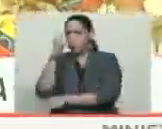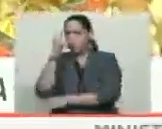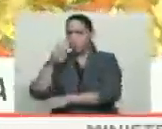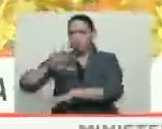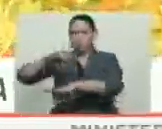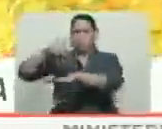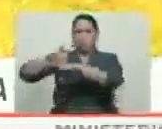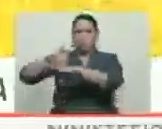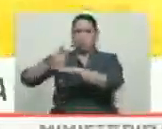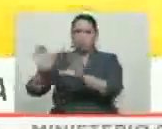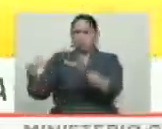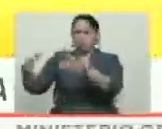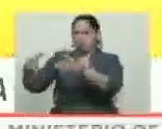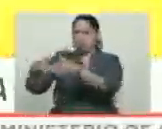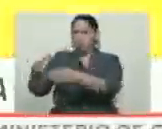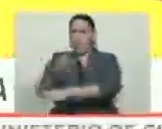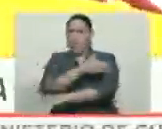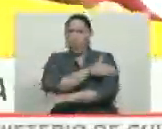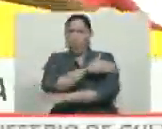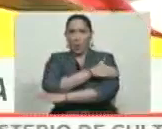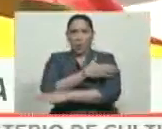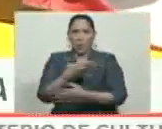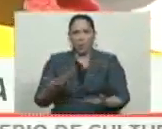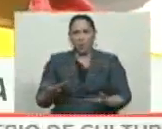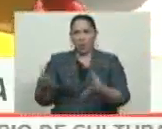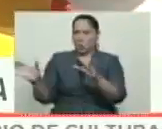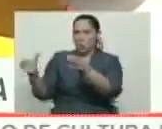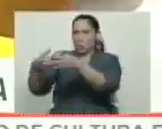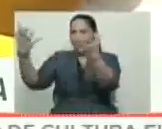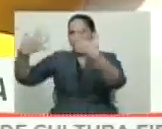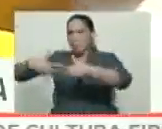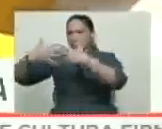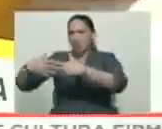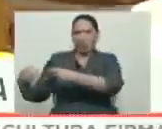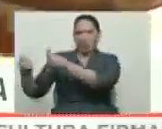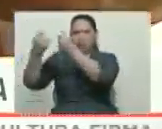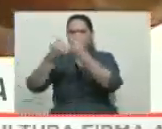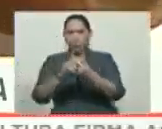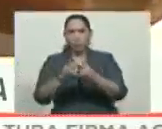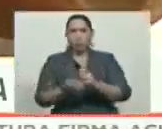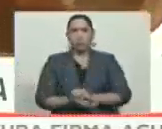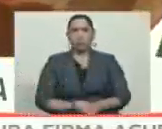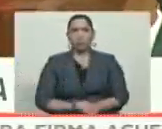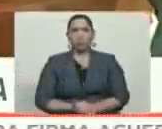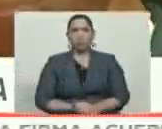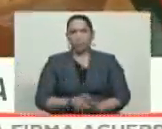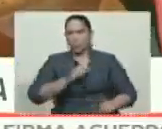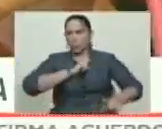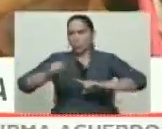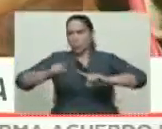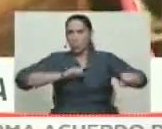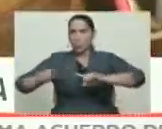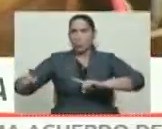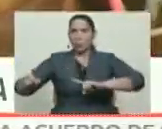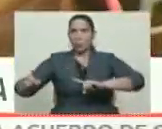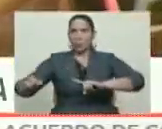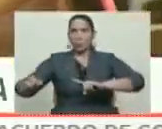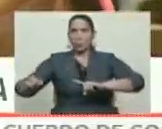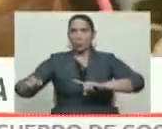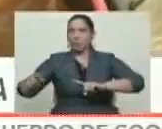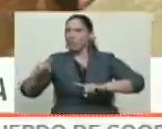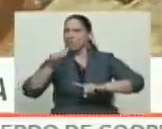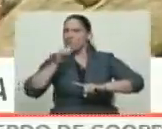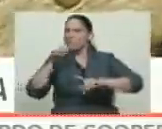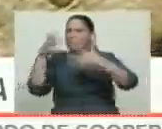de los partidos, los grupos empresariales y financieros, ordenados por